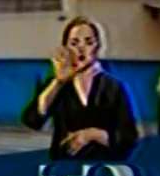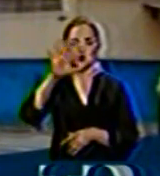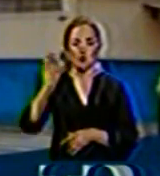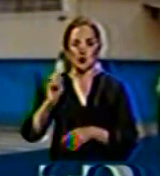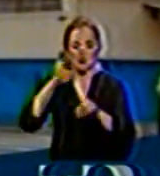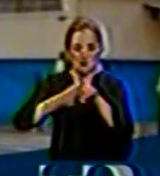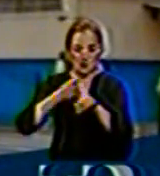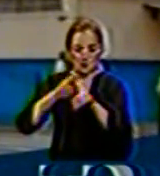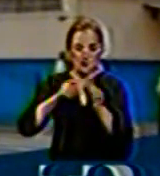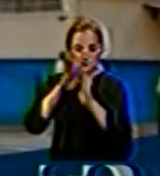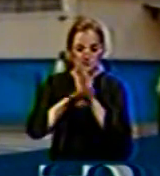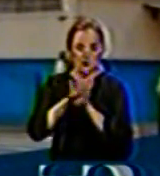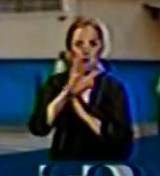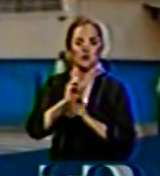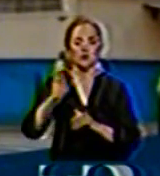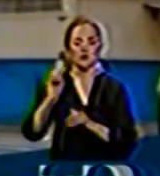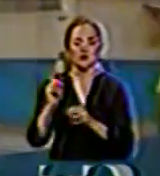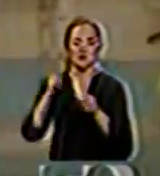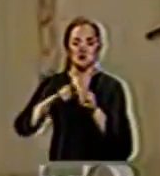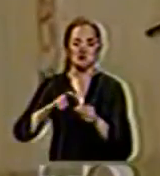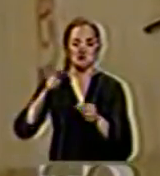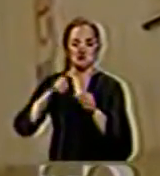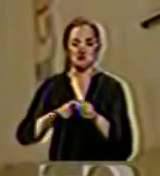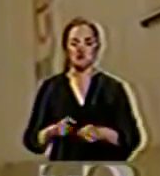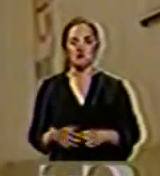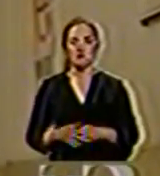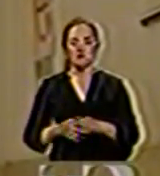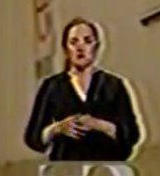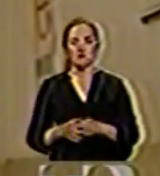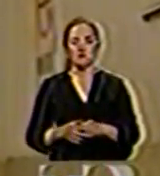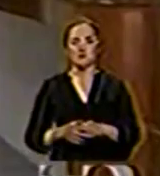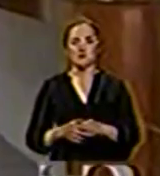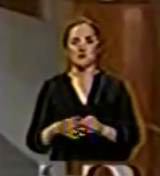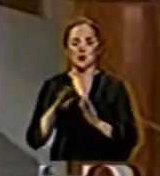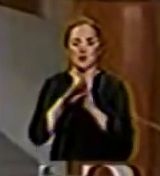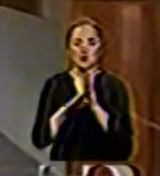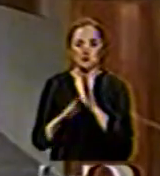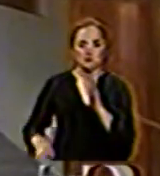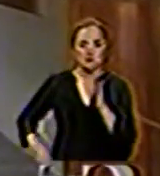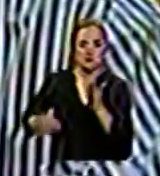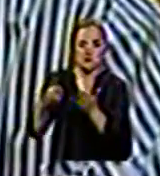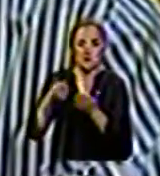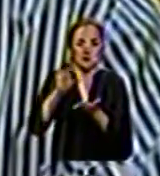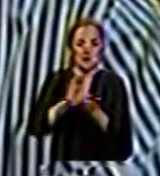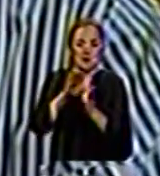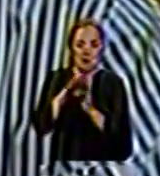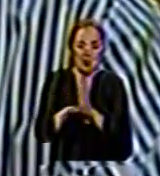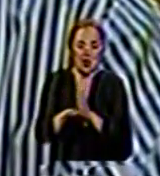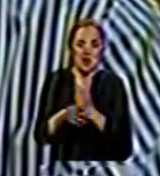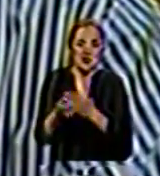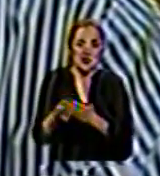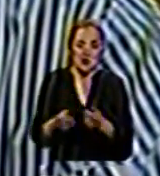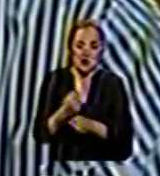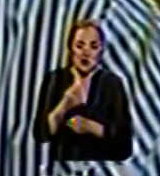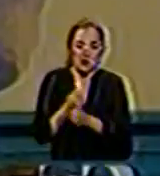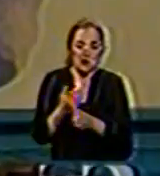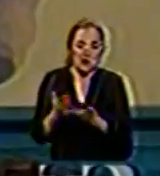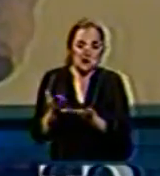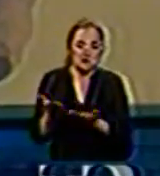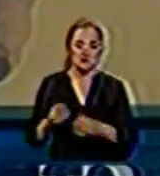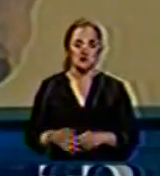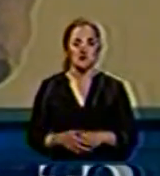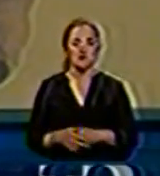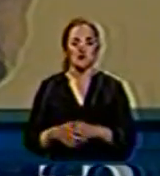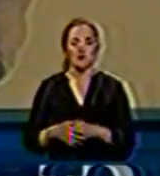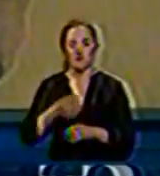redujo a poco más de 400, lo cual significa incluso menos ingresos que ayuden a juntar dinero. No podemos cubrir nuestros costos. La deuda